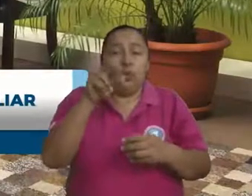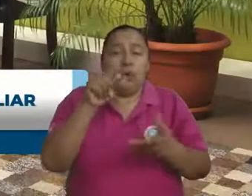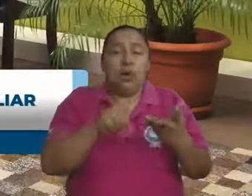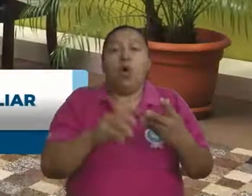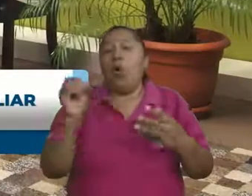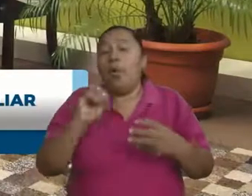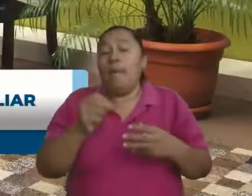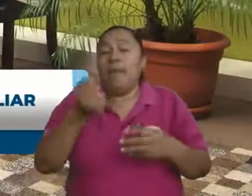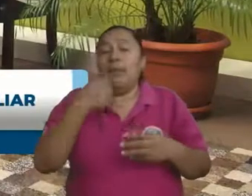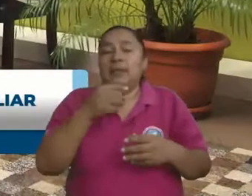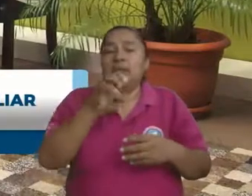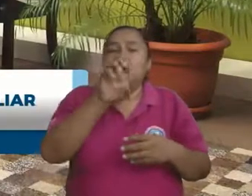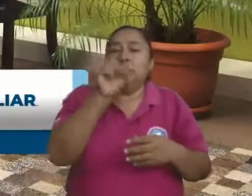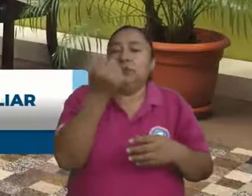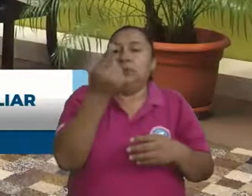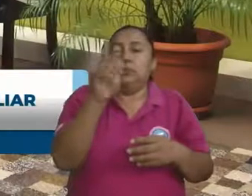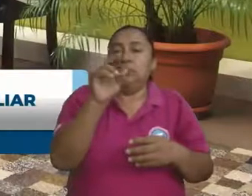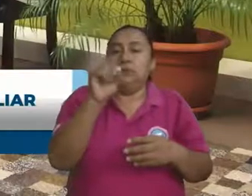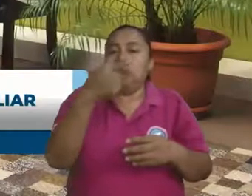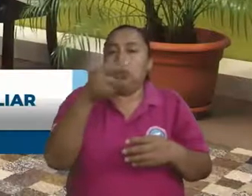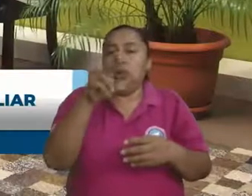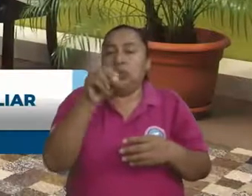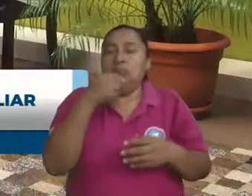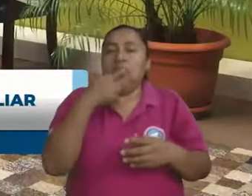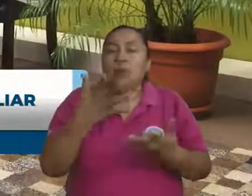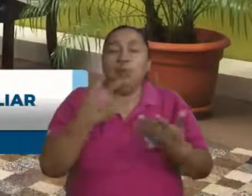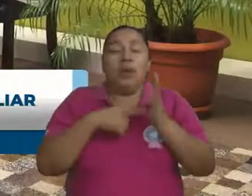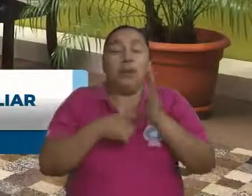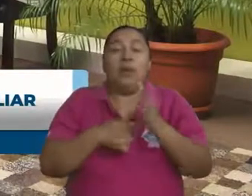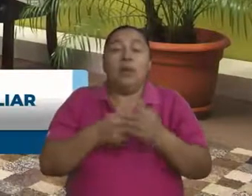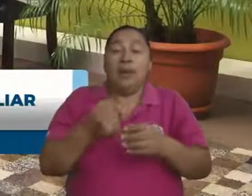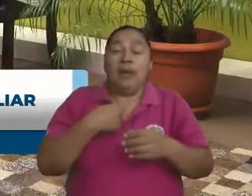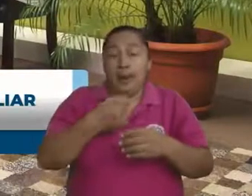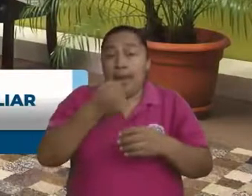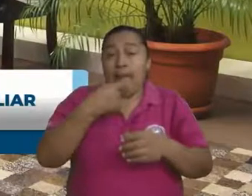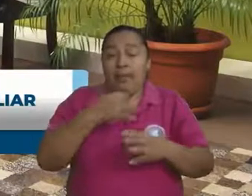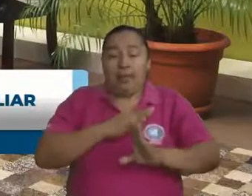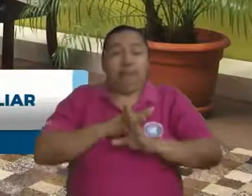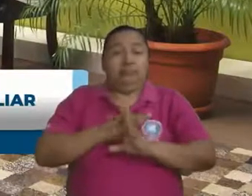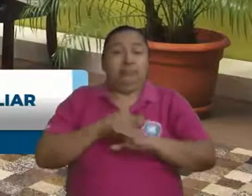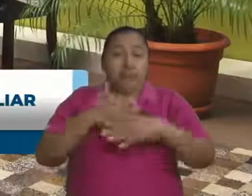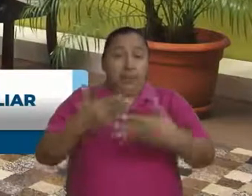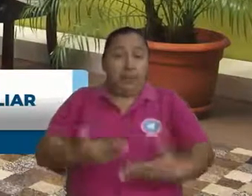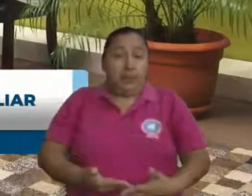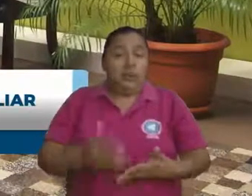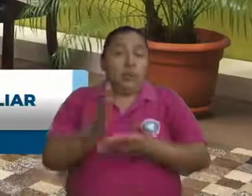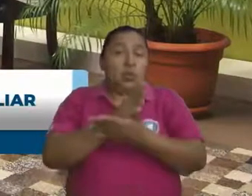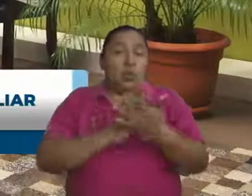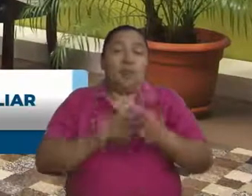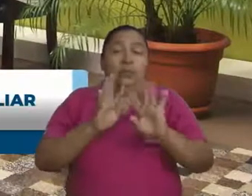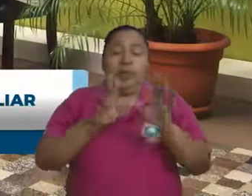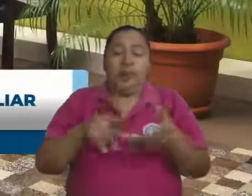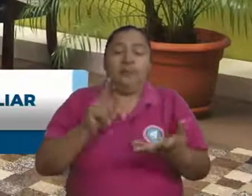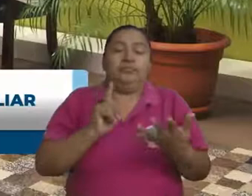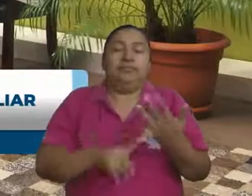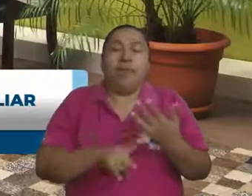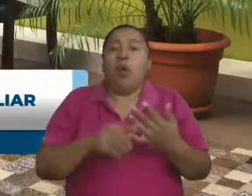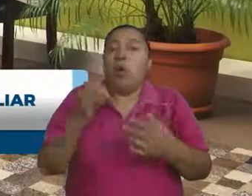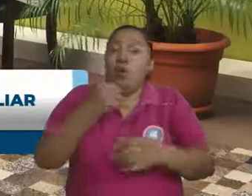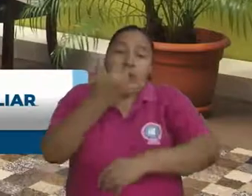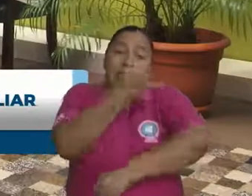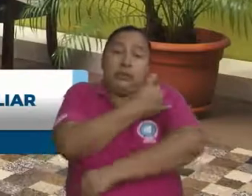Medicamentos, como los estrógenos, que son las pastillas anticonceptivas que consumen algunas mujeres para planificar, o las